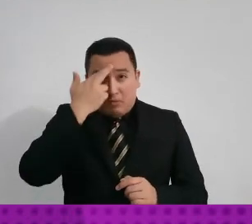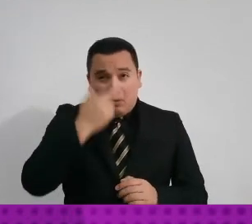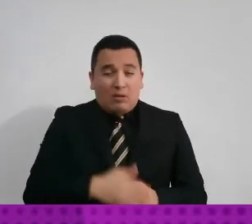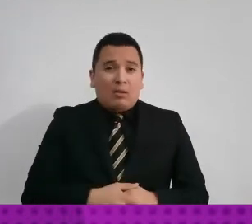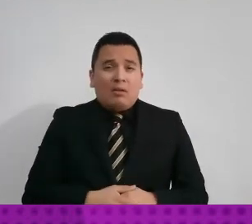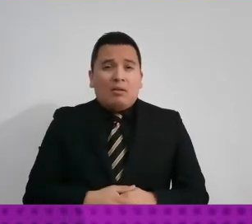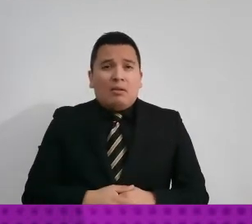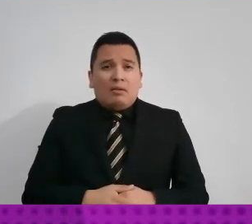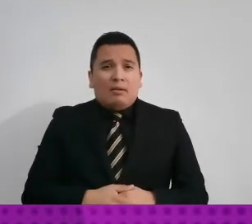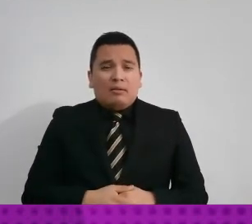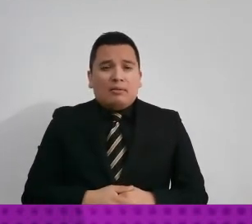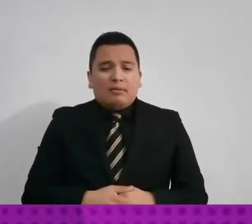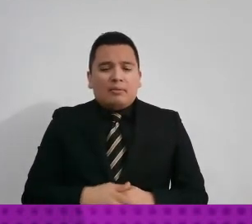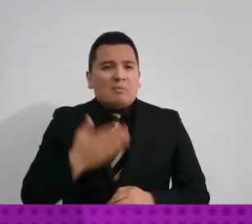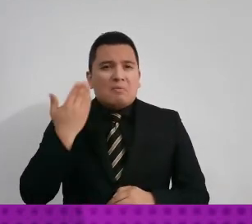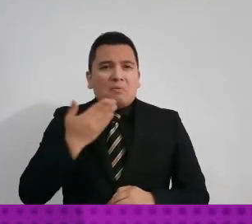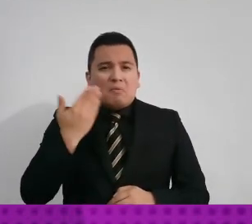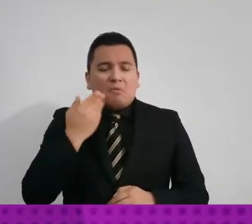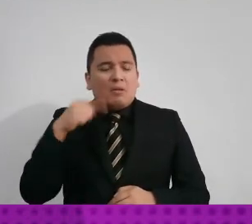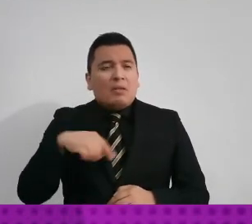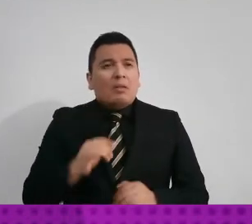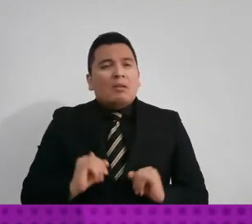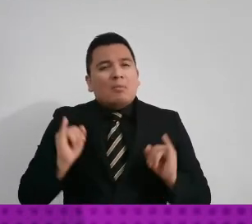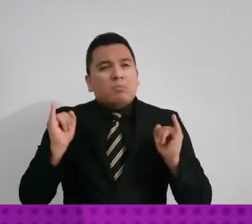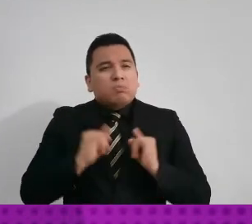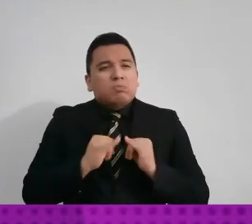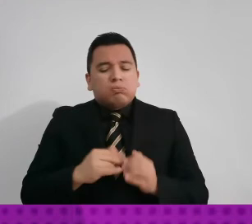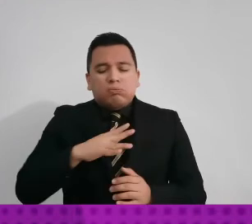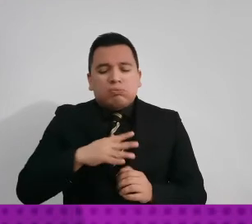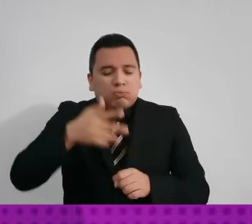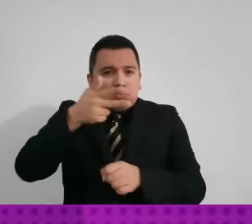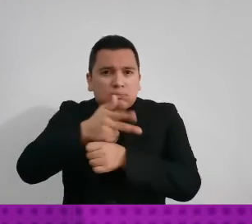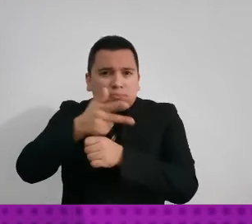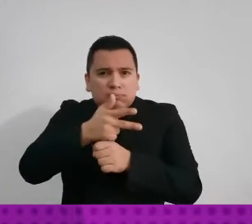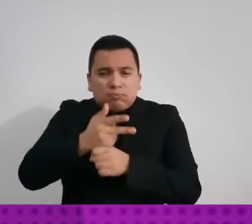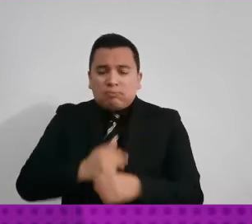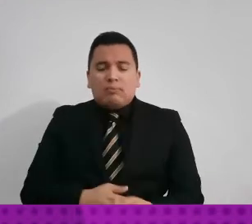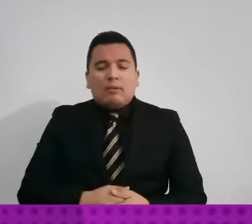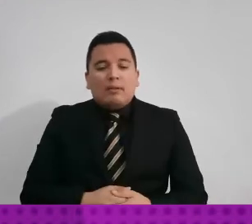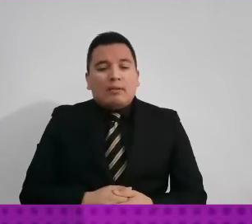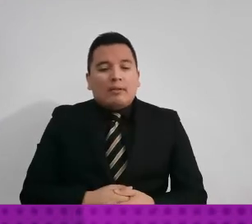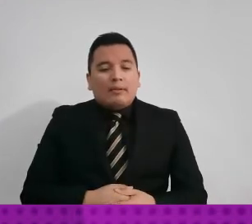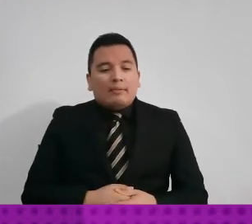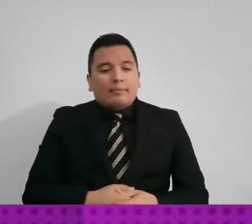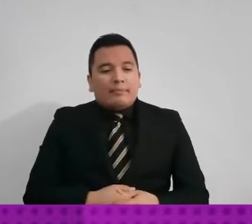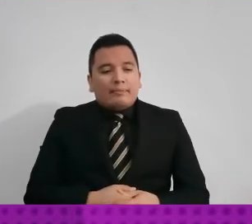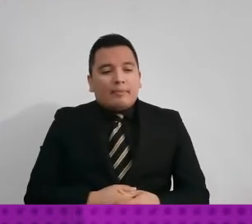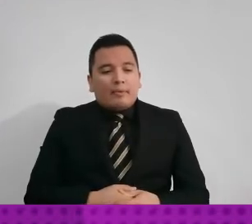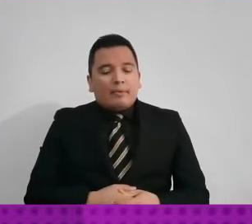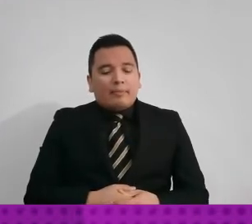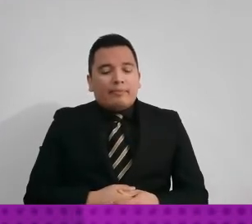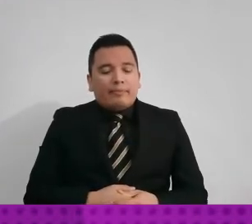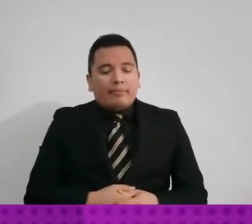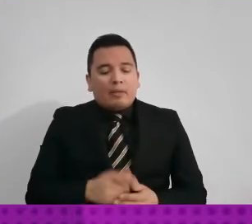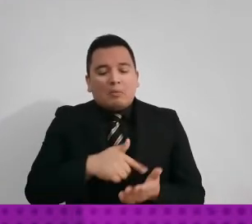aquí quisiera recordar que ya es algo tradicional que el Instituto Electoral de Coahuila instala cámaras de videovigilancia en